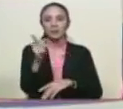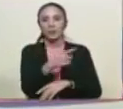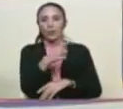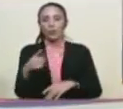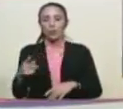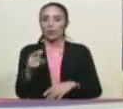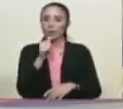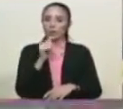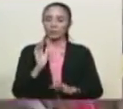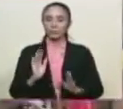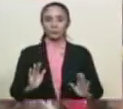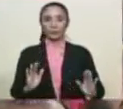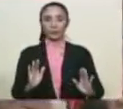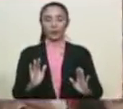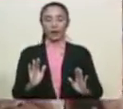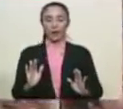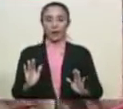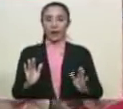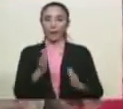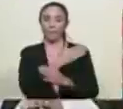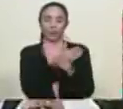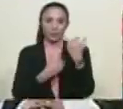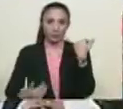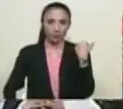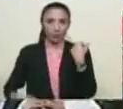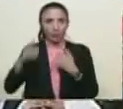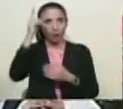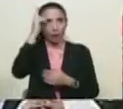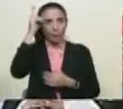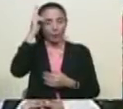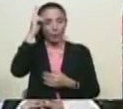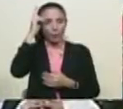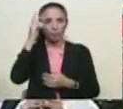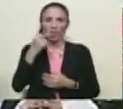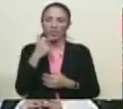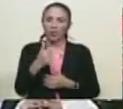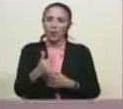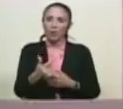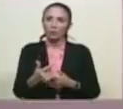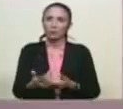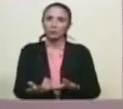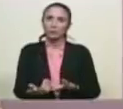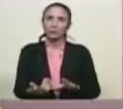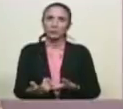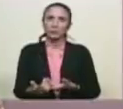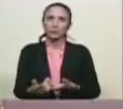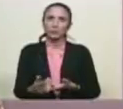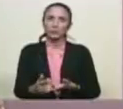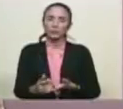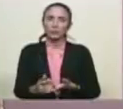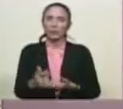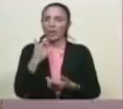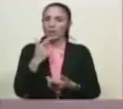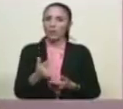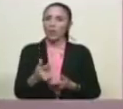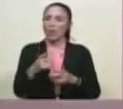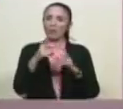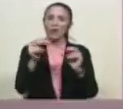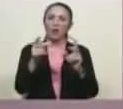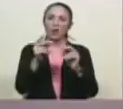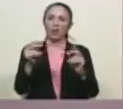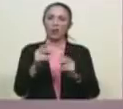Entonces vino Pedro Pablo Kuczynski después de la visita de Rex Tillerson, entonces secretario de Estado, y